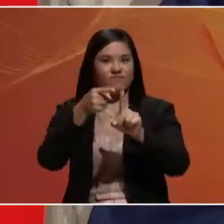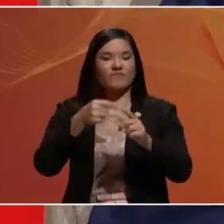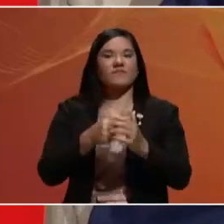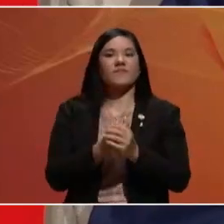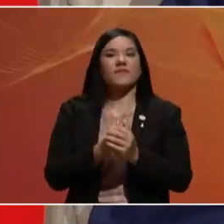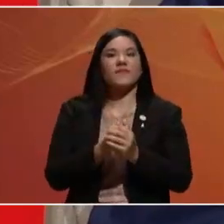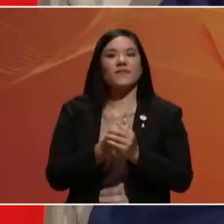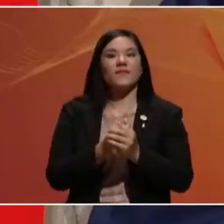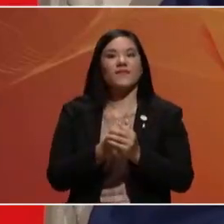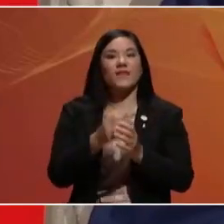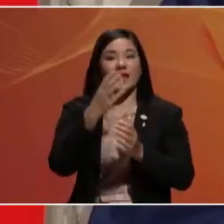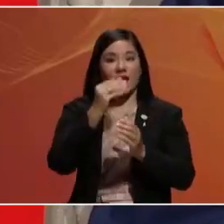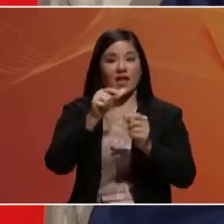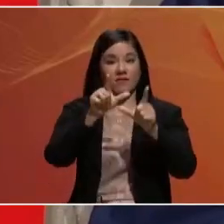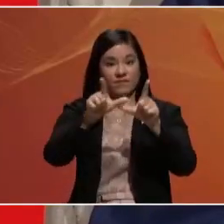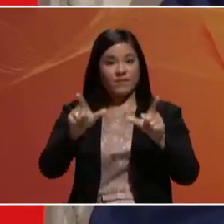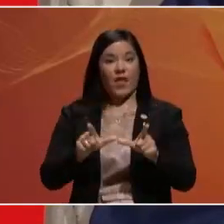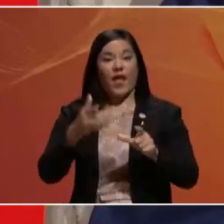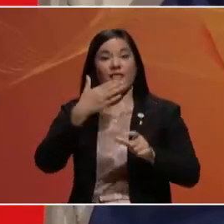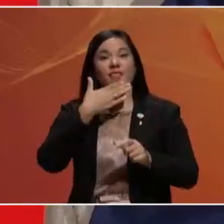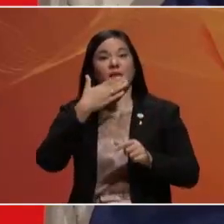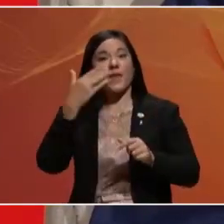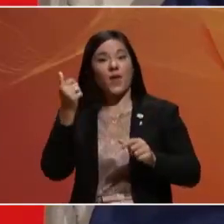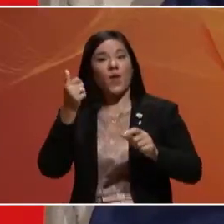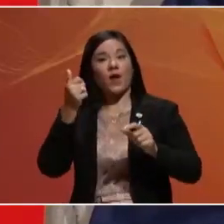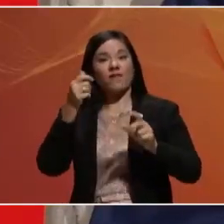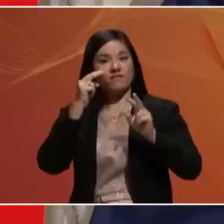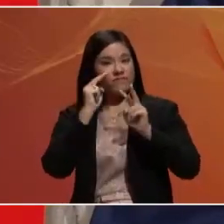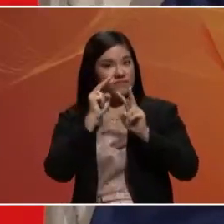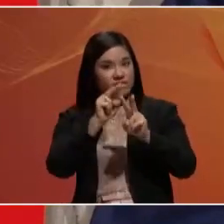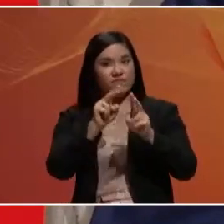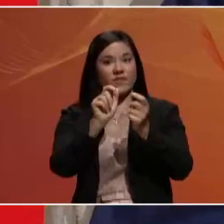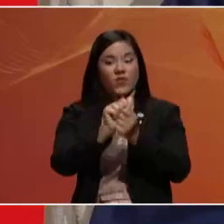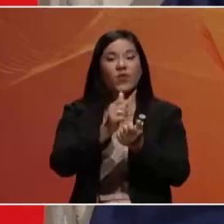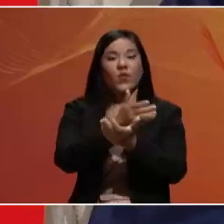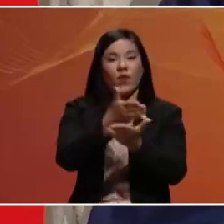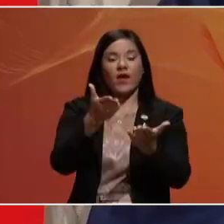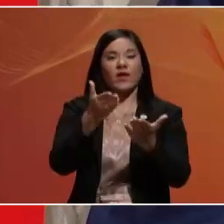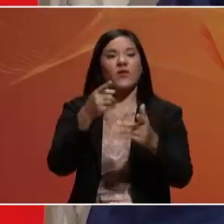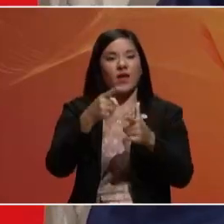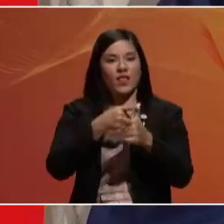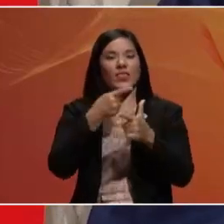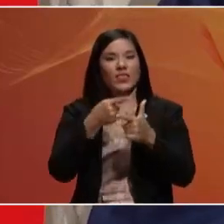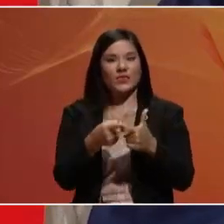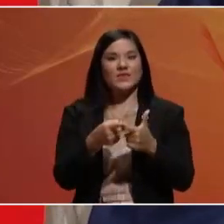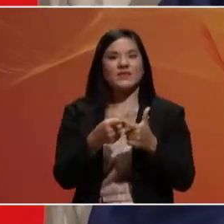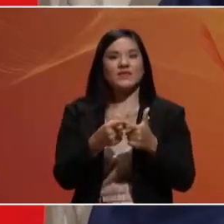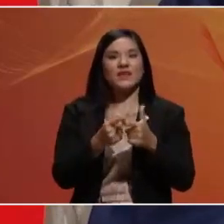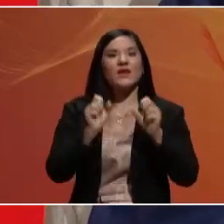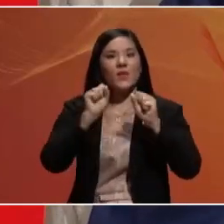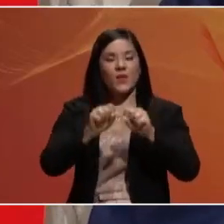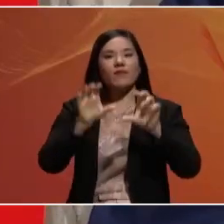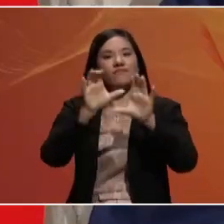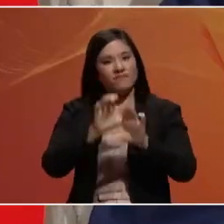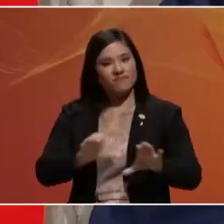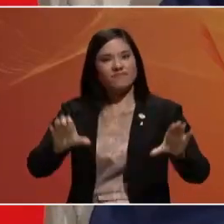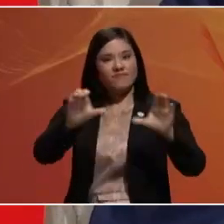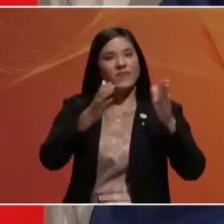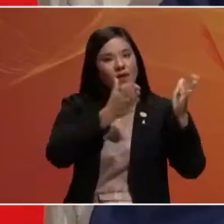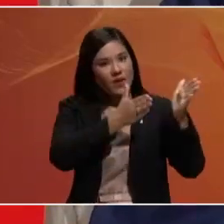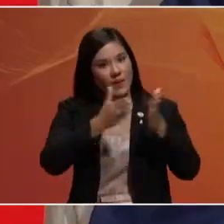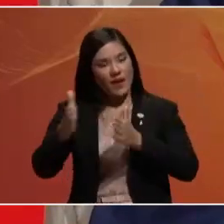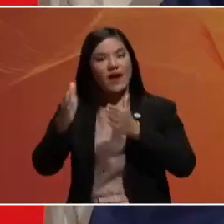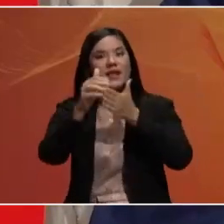y las áreas de mejora identificadas. Con ello, entonces, se elaboran los planes